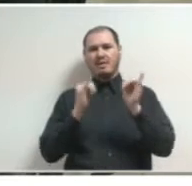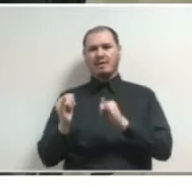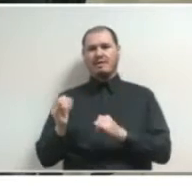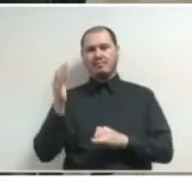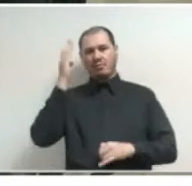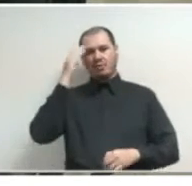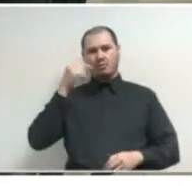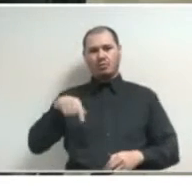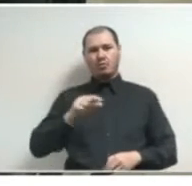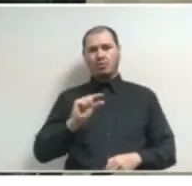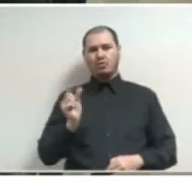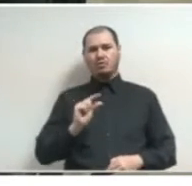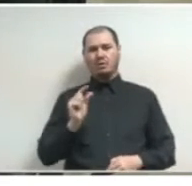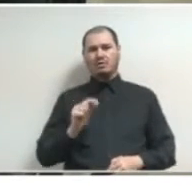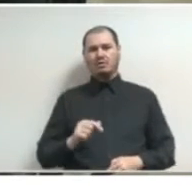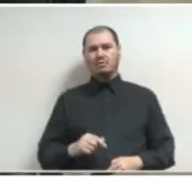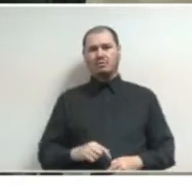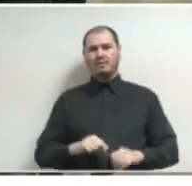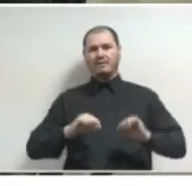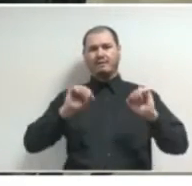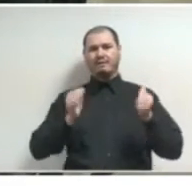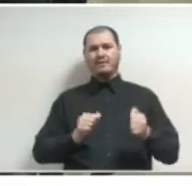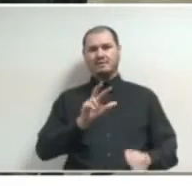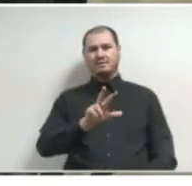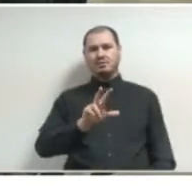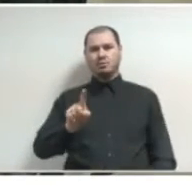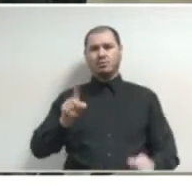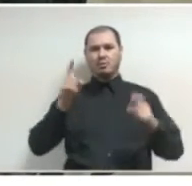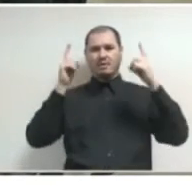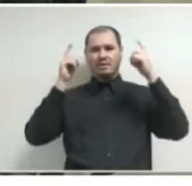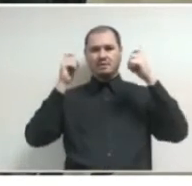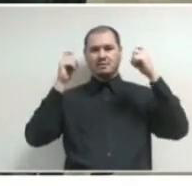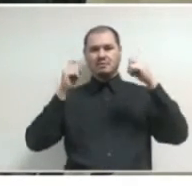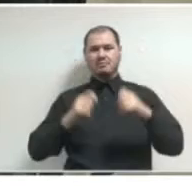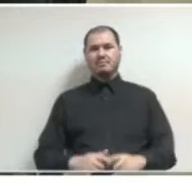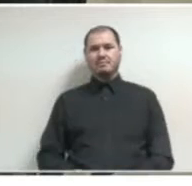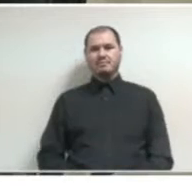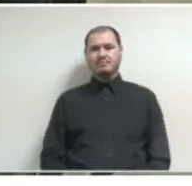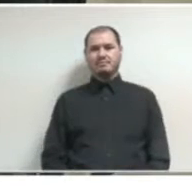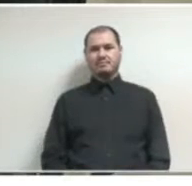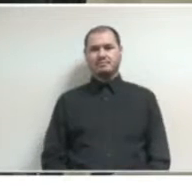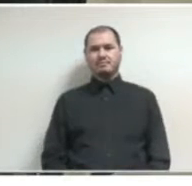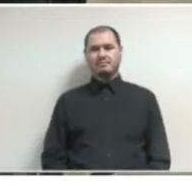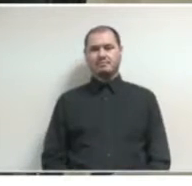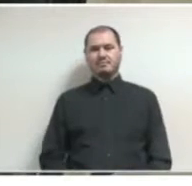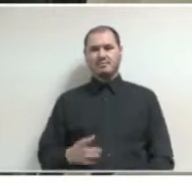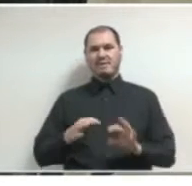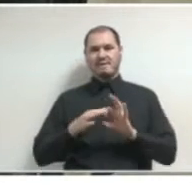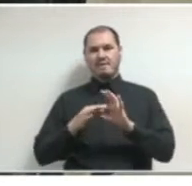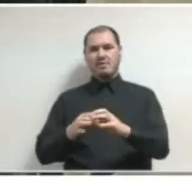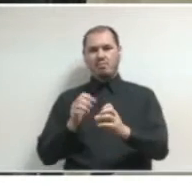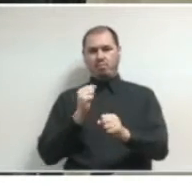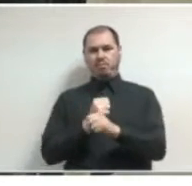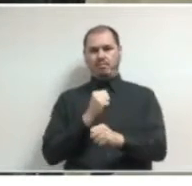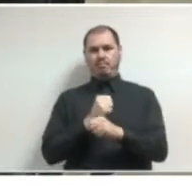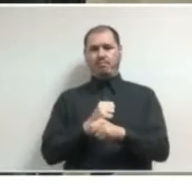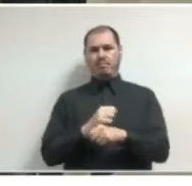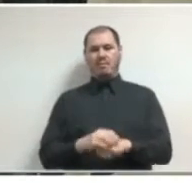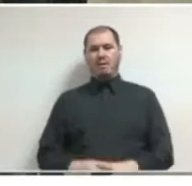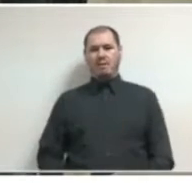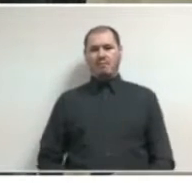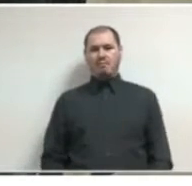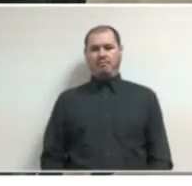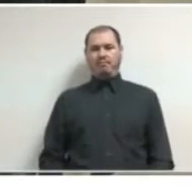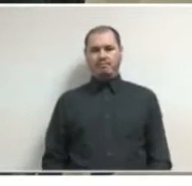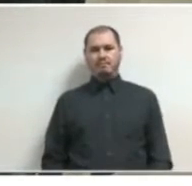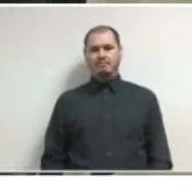Y esa vaina de contrato, ningún 30 de diciembre, oye, en Sevilla, y esperamos mi oye, recontratar de duda, que a